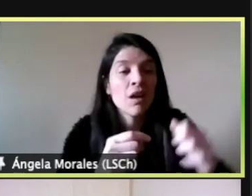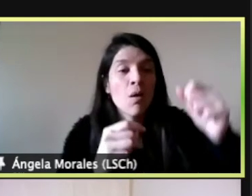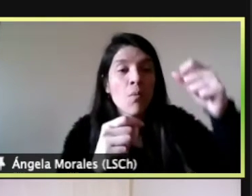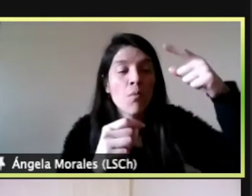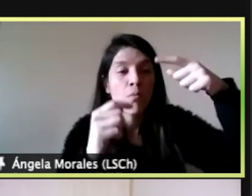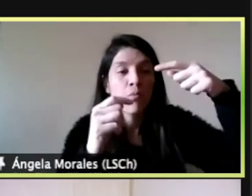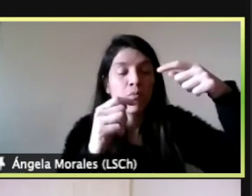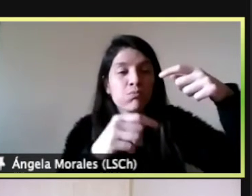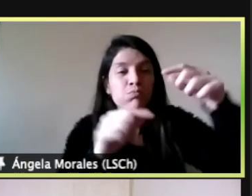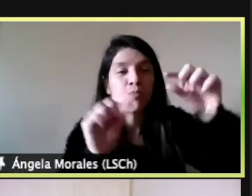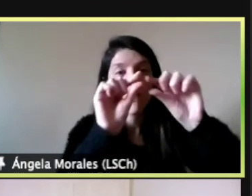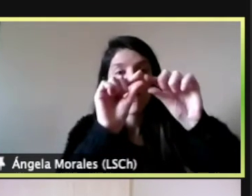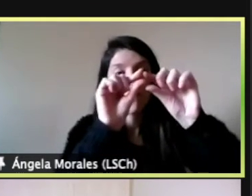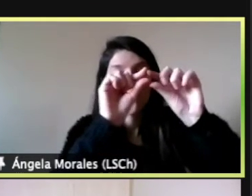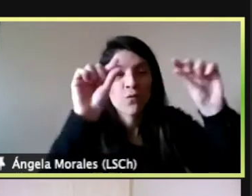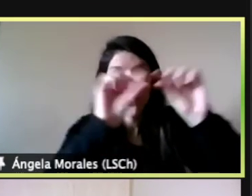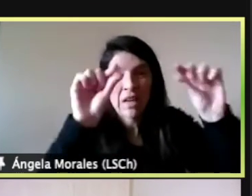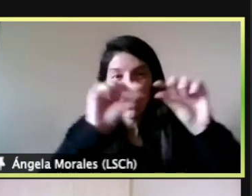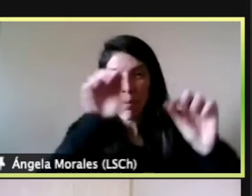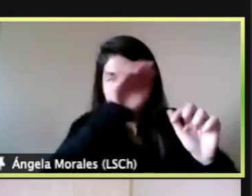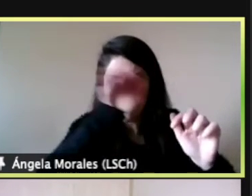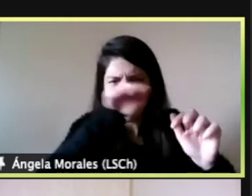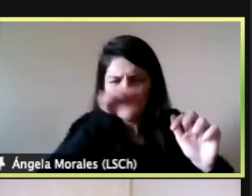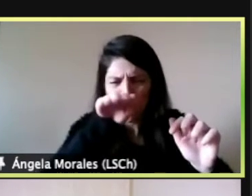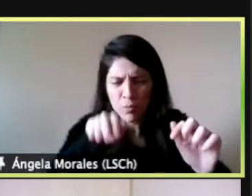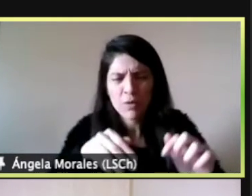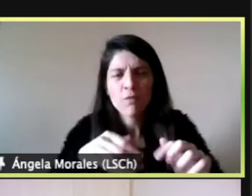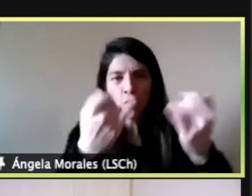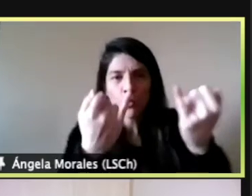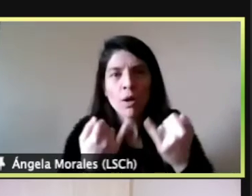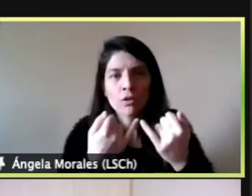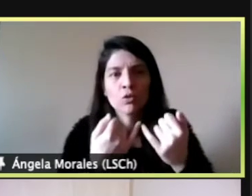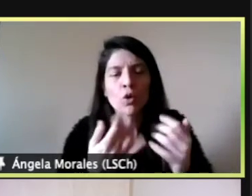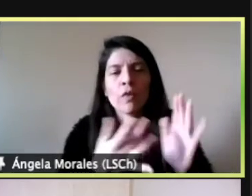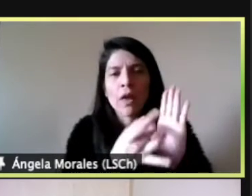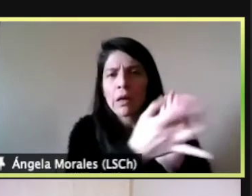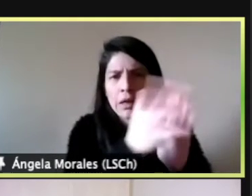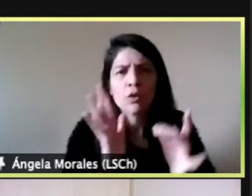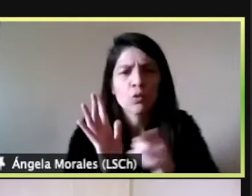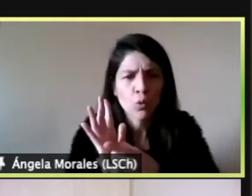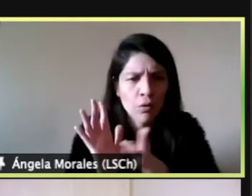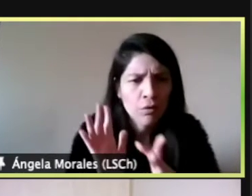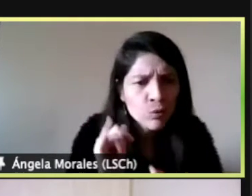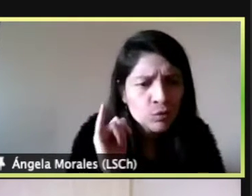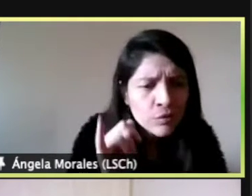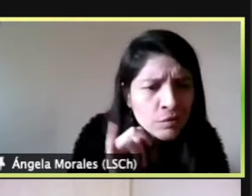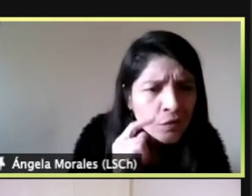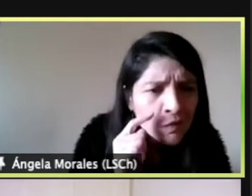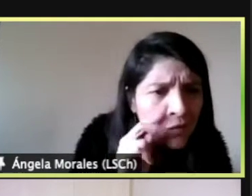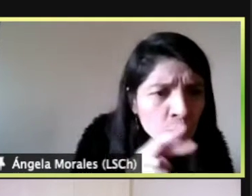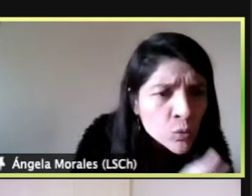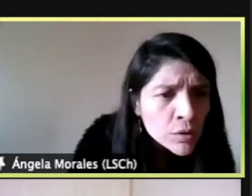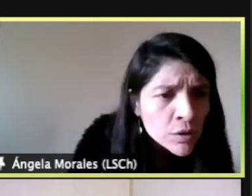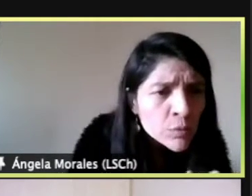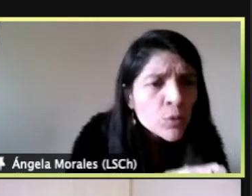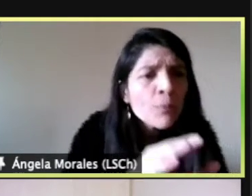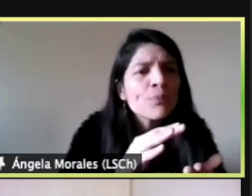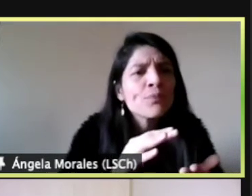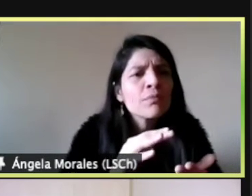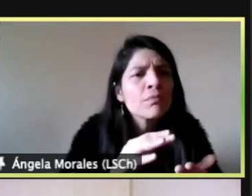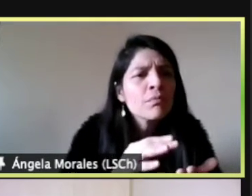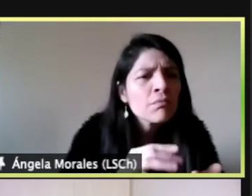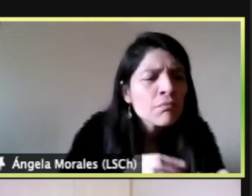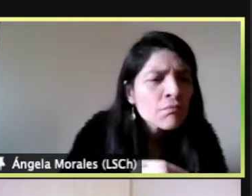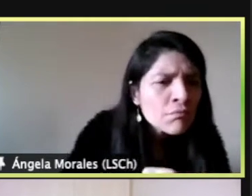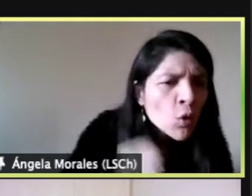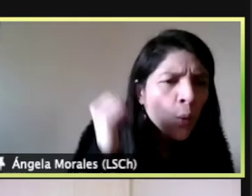de información de delitos. Yo acá sé que tengo los delitos porque acá alcanzo a leer homicidio, hurto, lesiones leves, lesiones